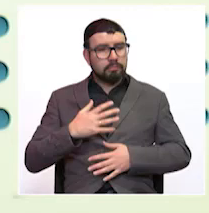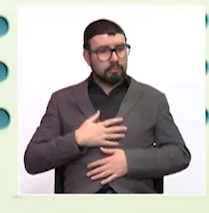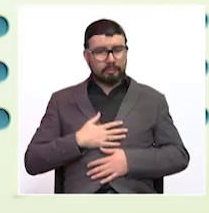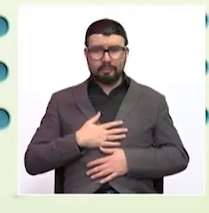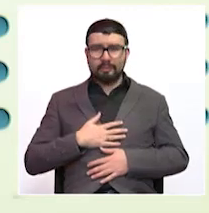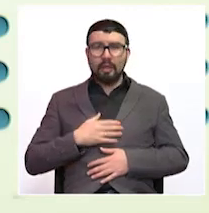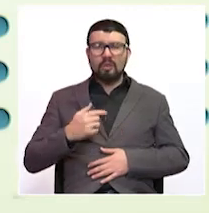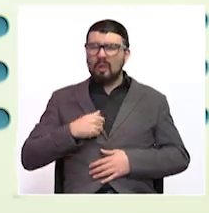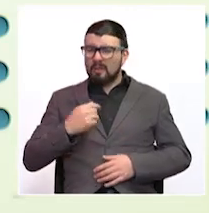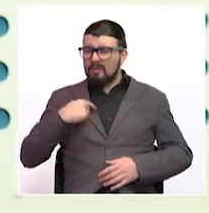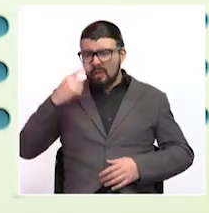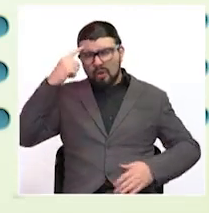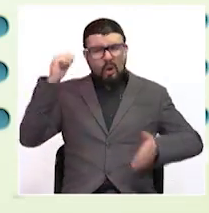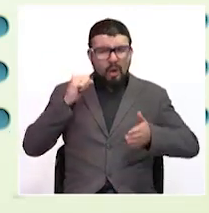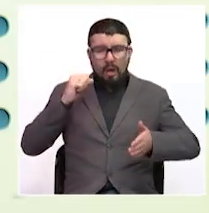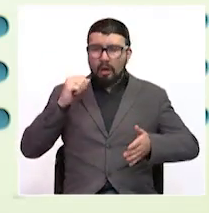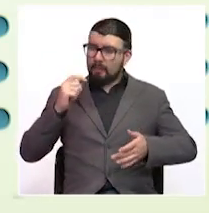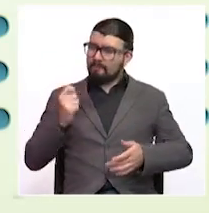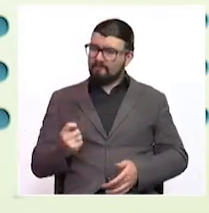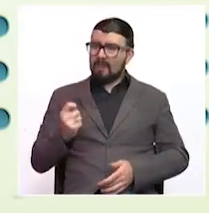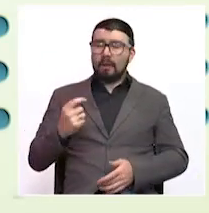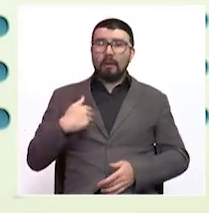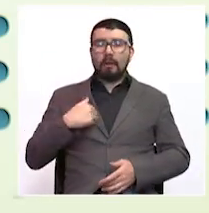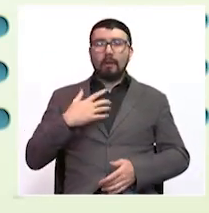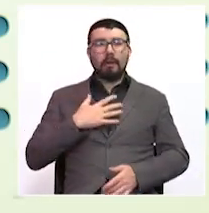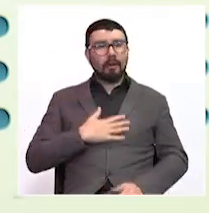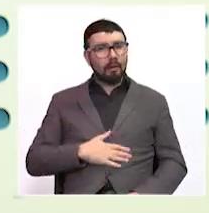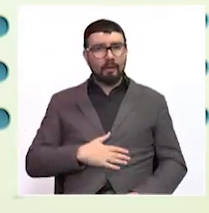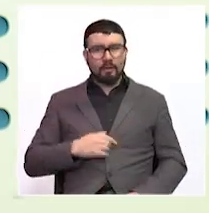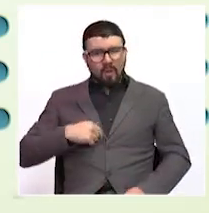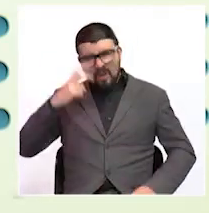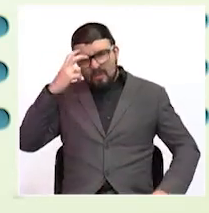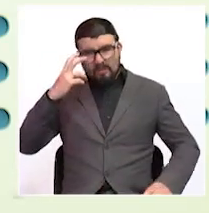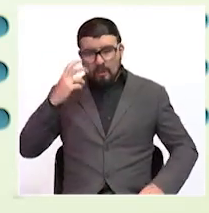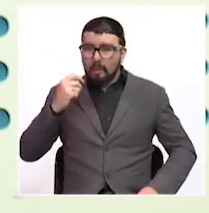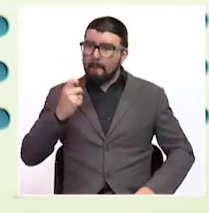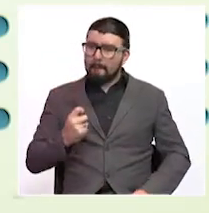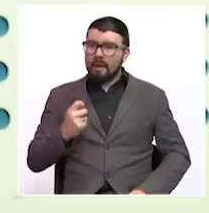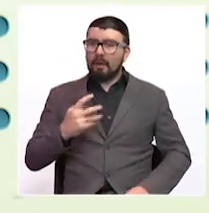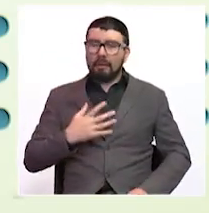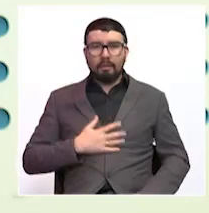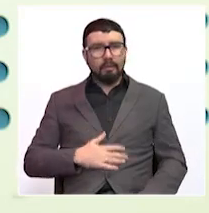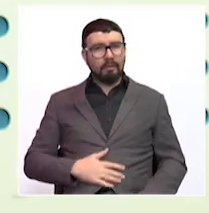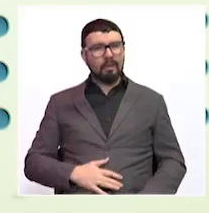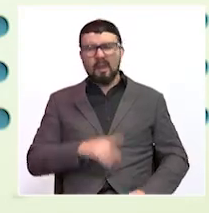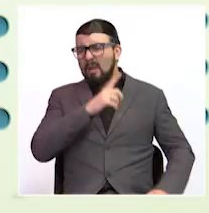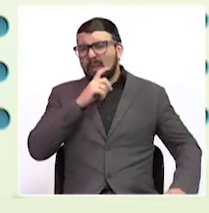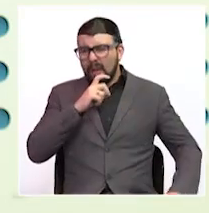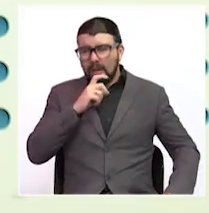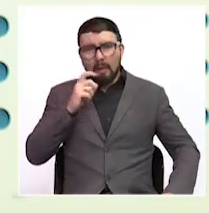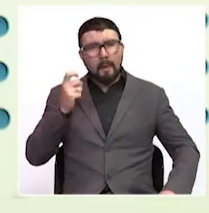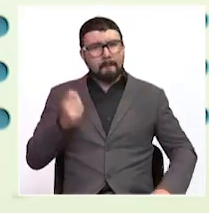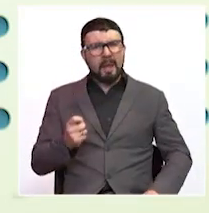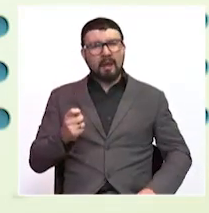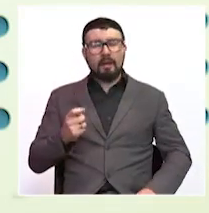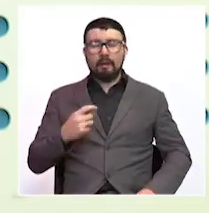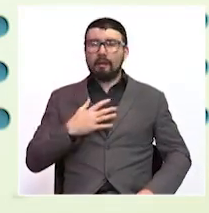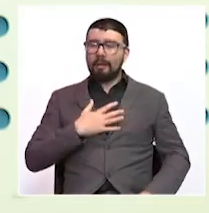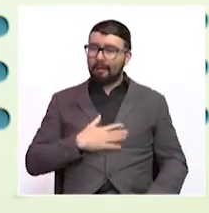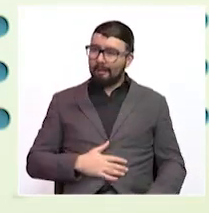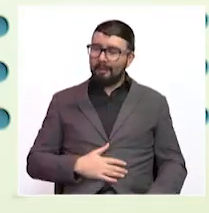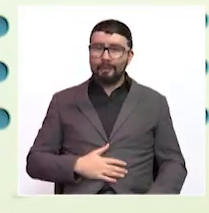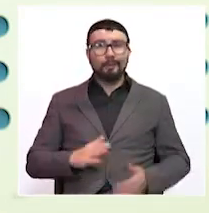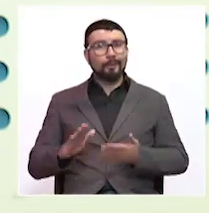esto le interrumpe wicker y hasta aquí llegó la rabia hay que pere hasta aquí llegó la pereza esta es una herramienta